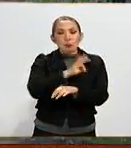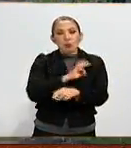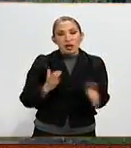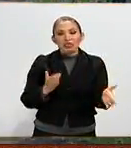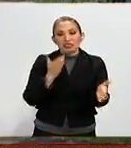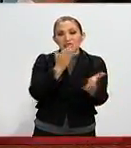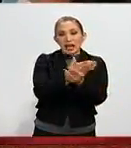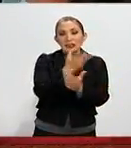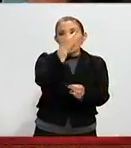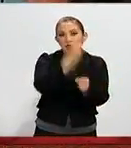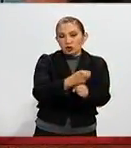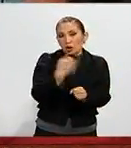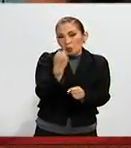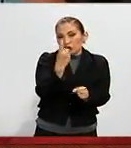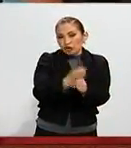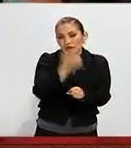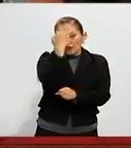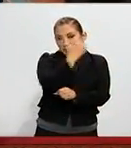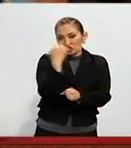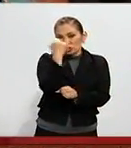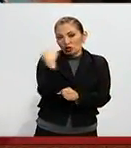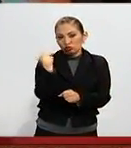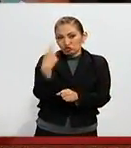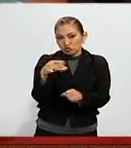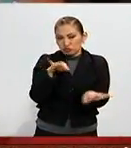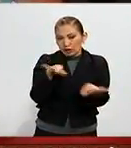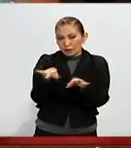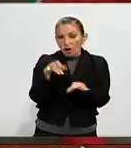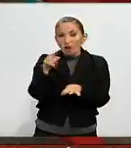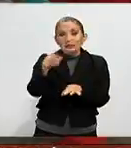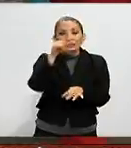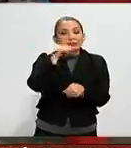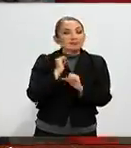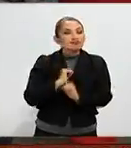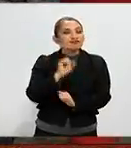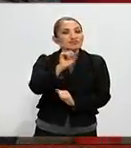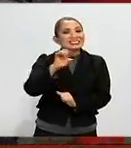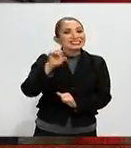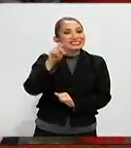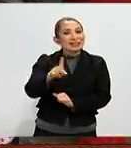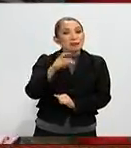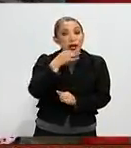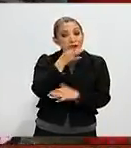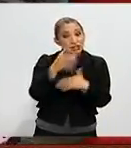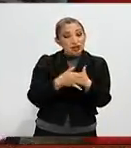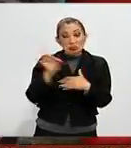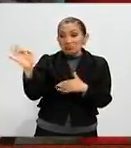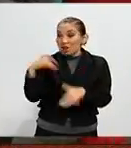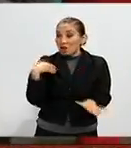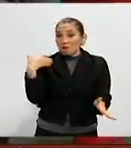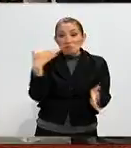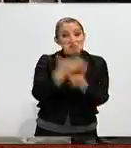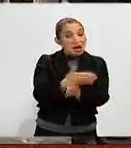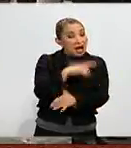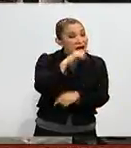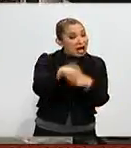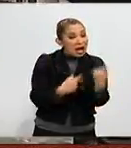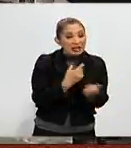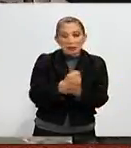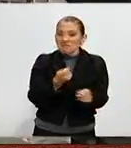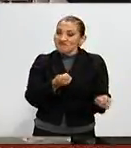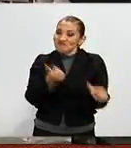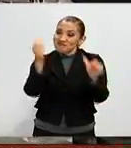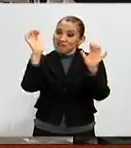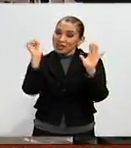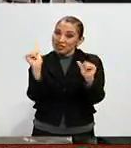podrán presentar en segunda oportunidad la evaluación del desempeño. El secretario de Educación Pública, Aurelio Nuño, advirtió que quienes no se presenten serán separados